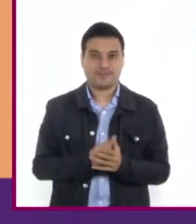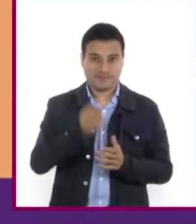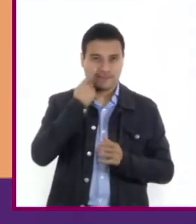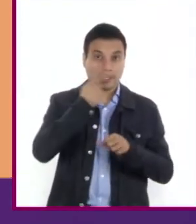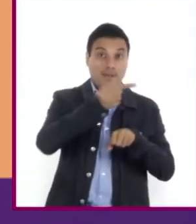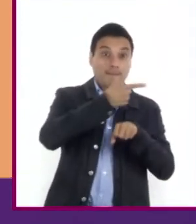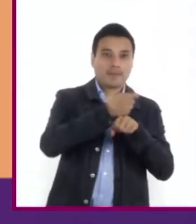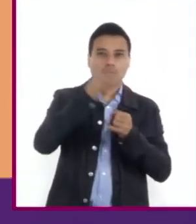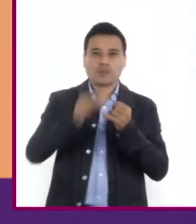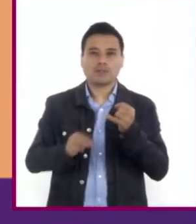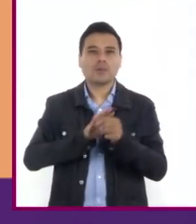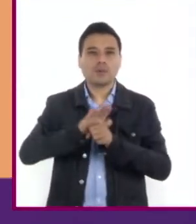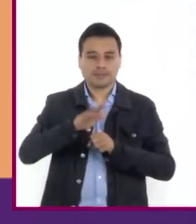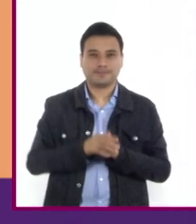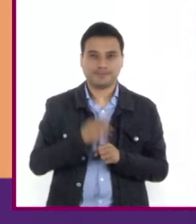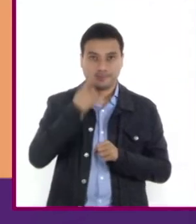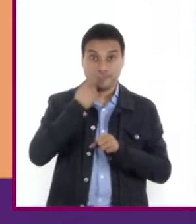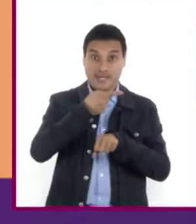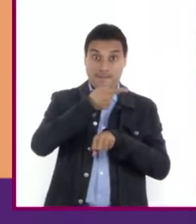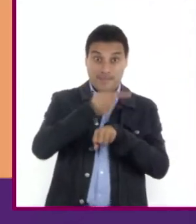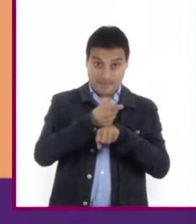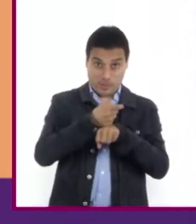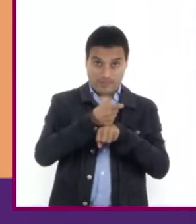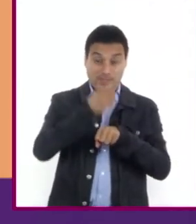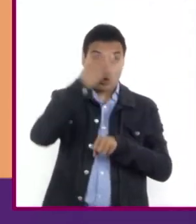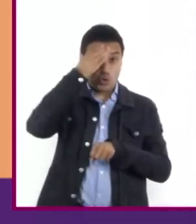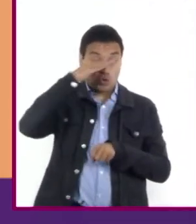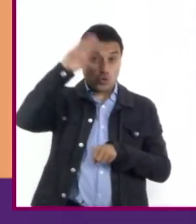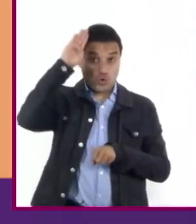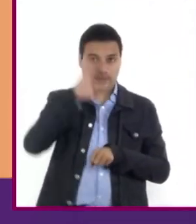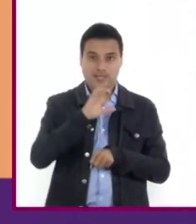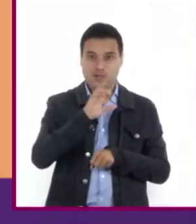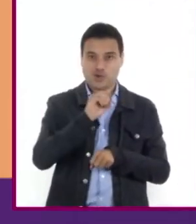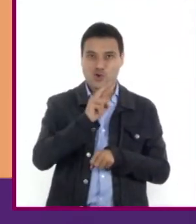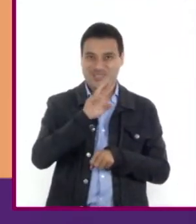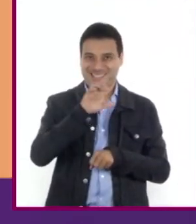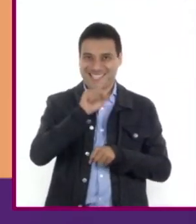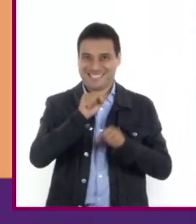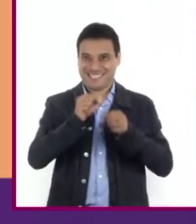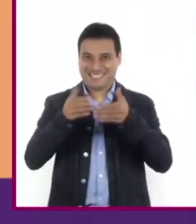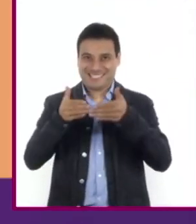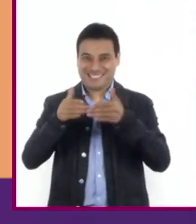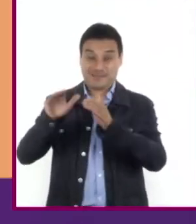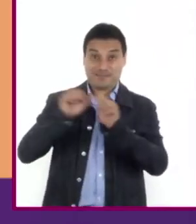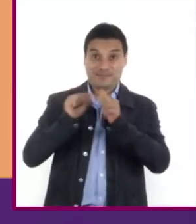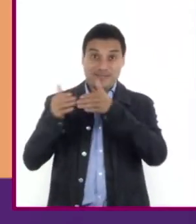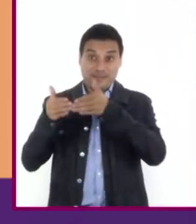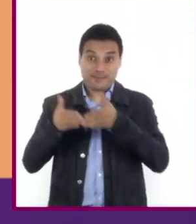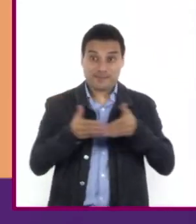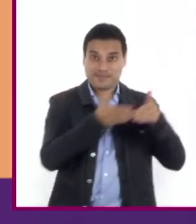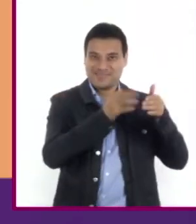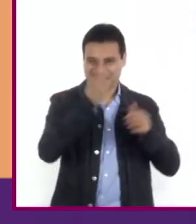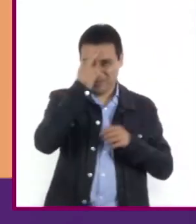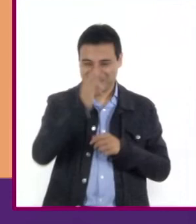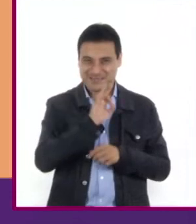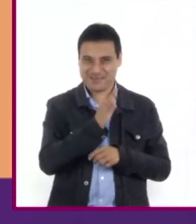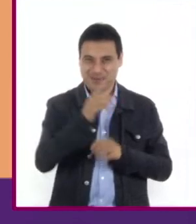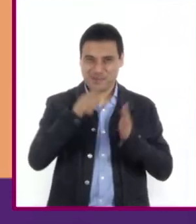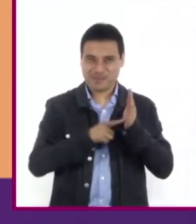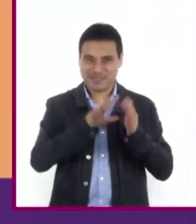primer lugar tenemos que 1. Cortés sale de Cuba. Recordemos el mapa de la salida de Cortés de Cuba en febrero